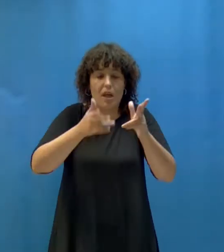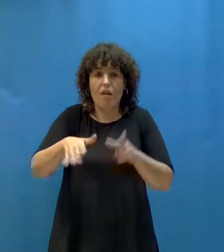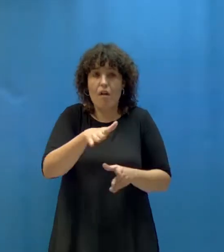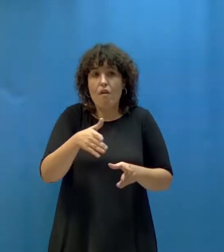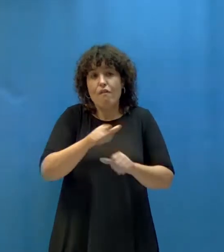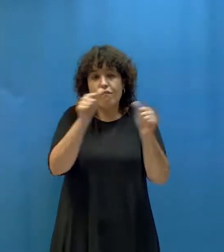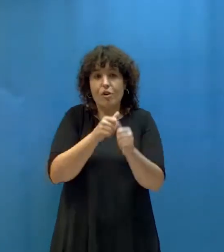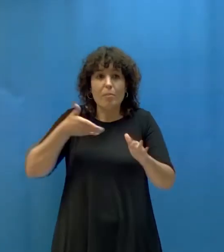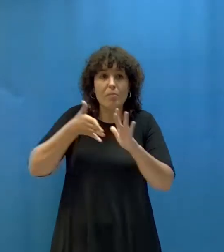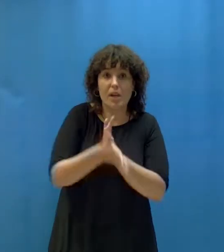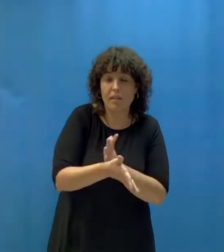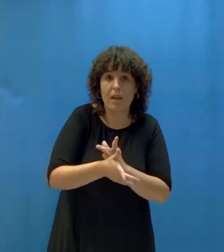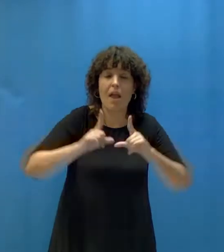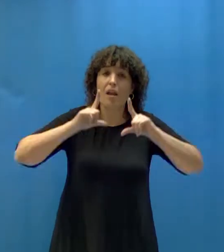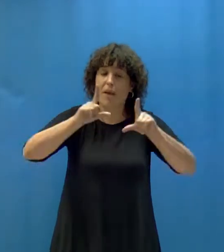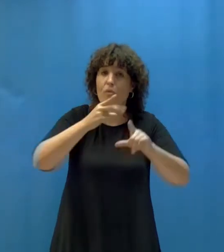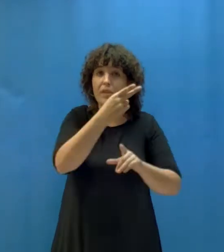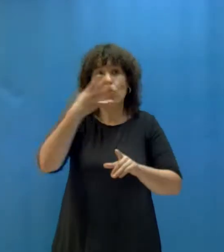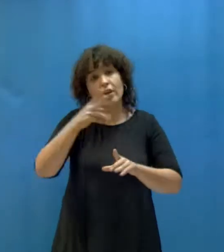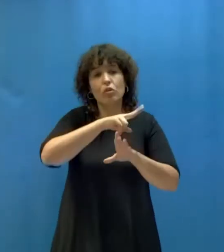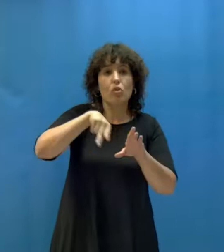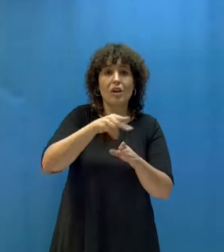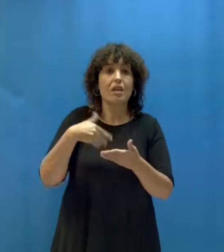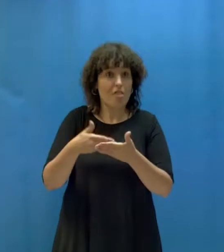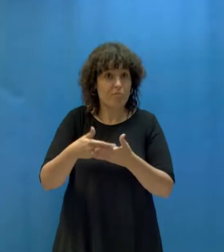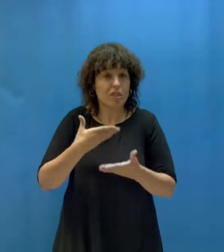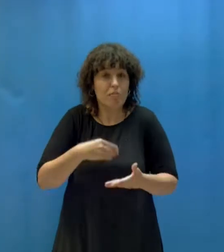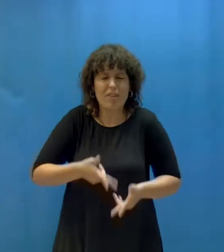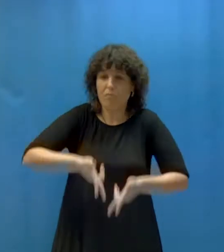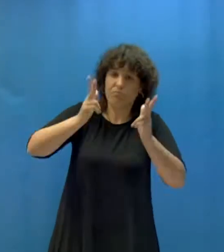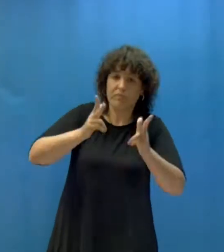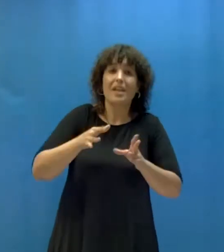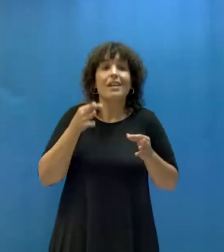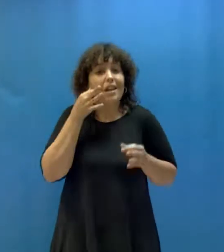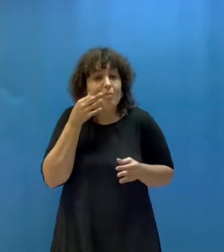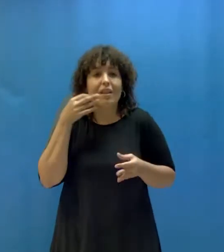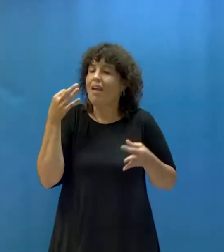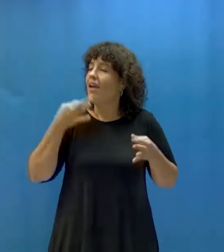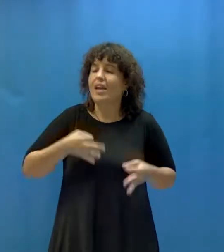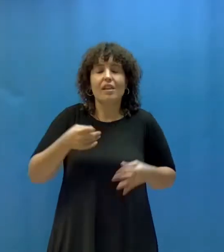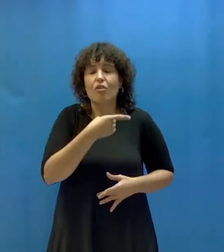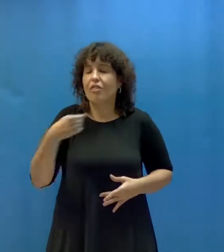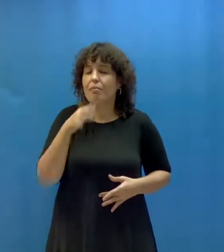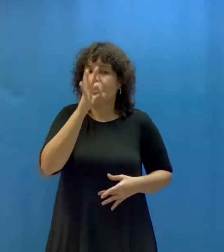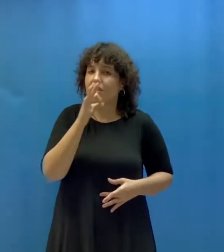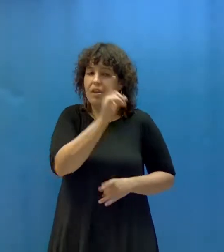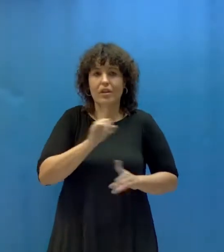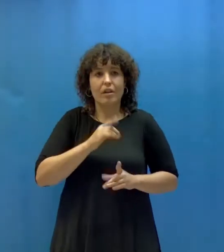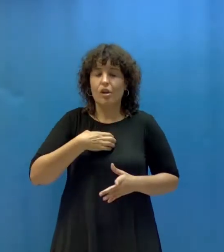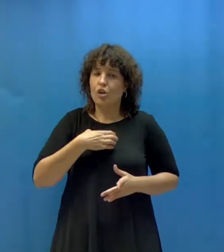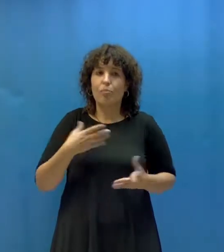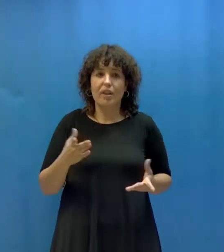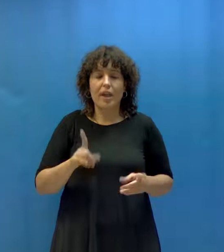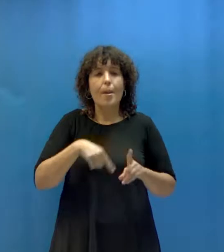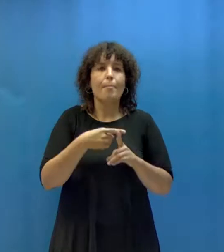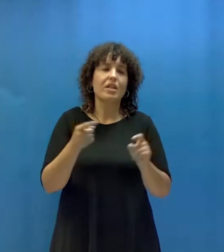podrá autorizar el vado de 24 horas, no se garantiza al 100% que pueda ser así, añadiéndose además una innecesaria burocracia